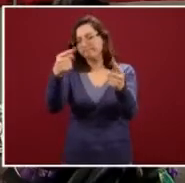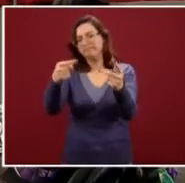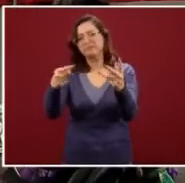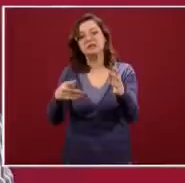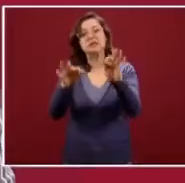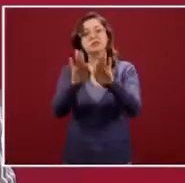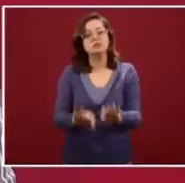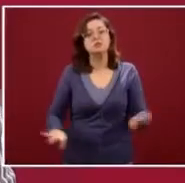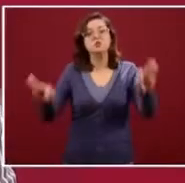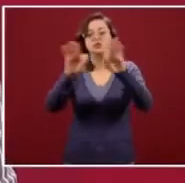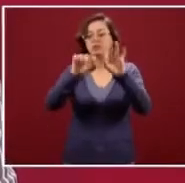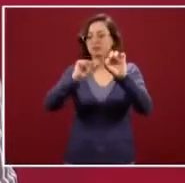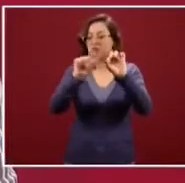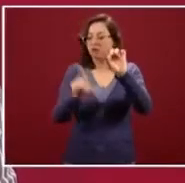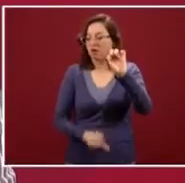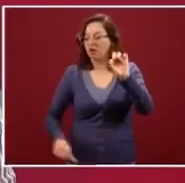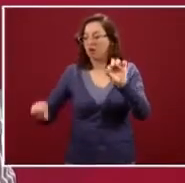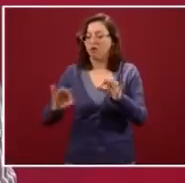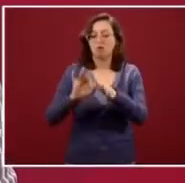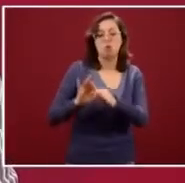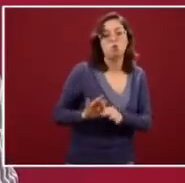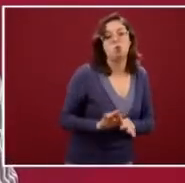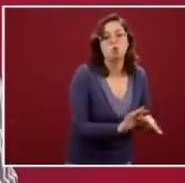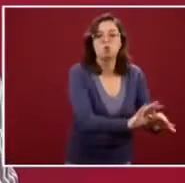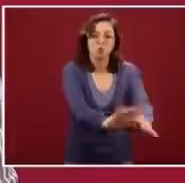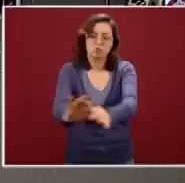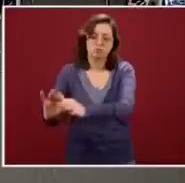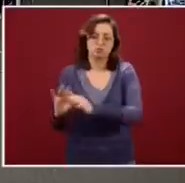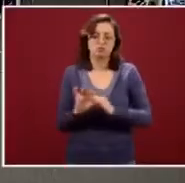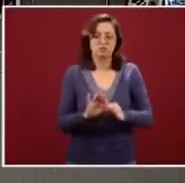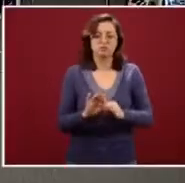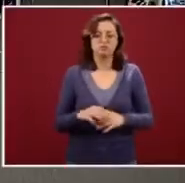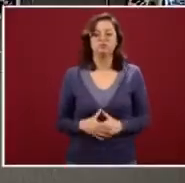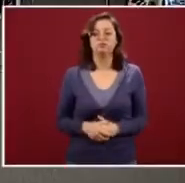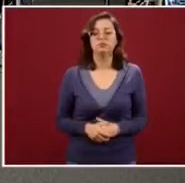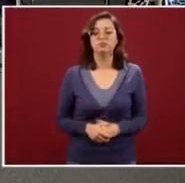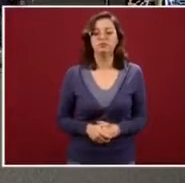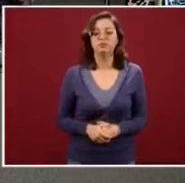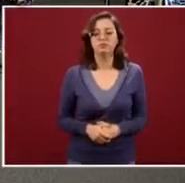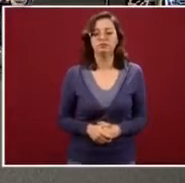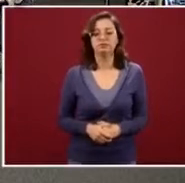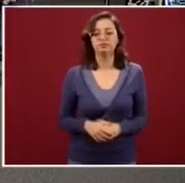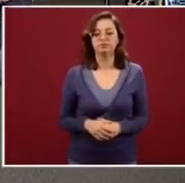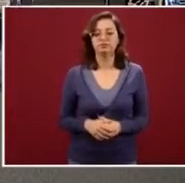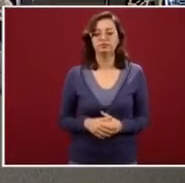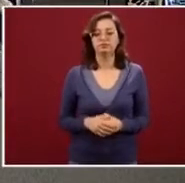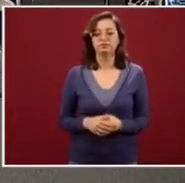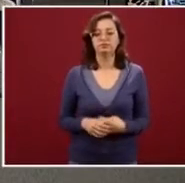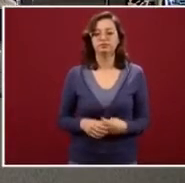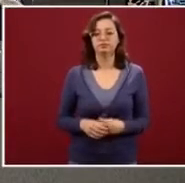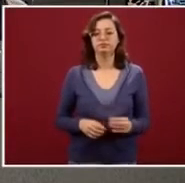de mantener la unidad nacional para un evento de esta naturaleza. Por favor.